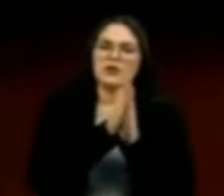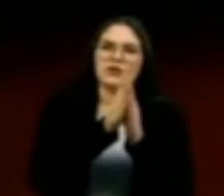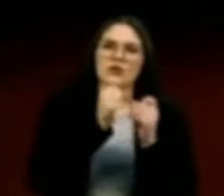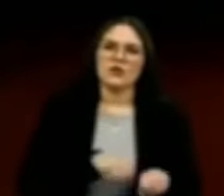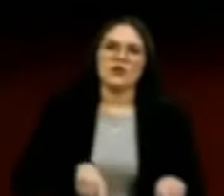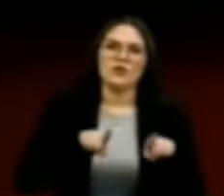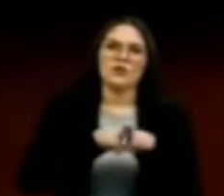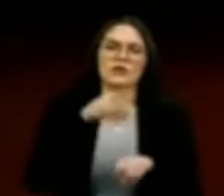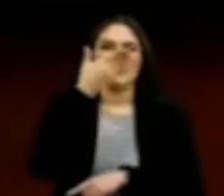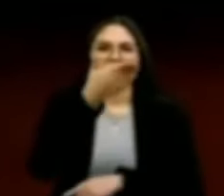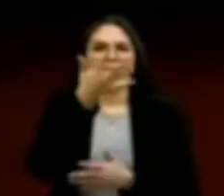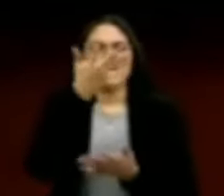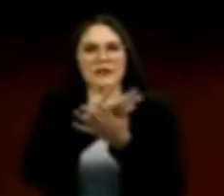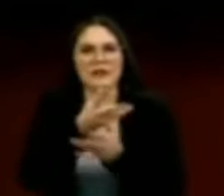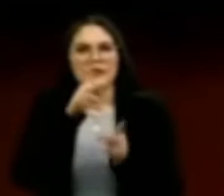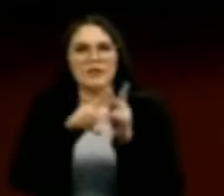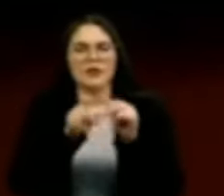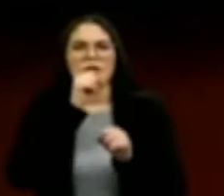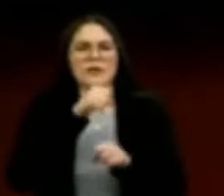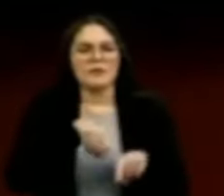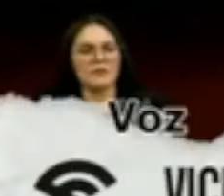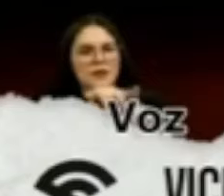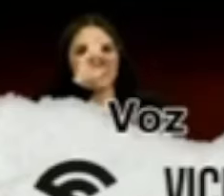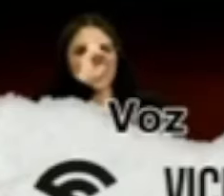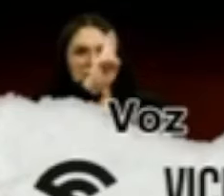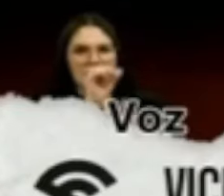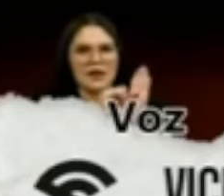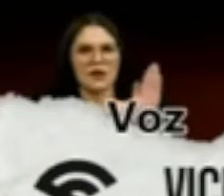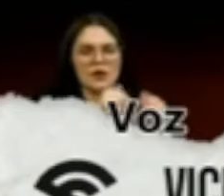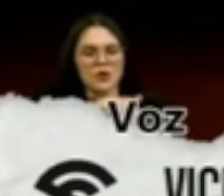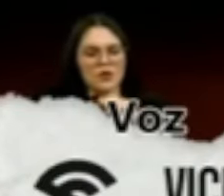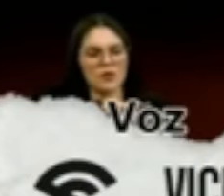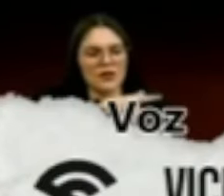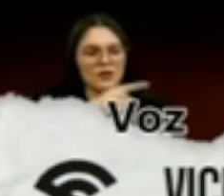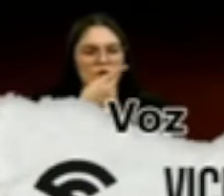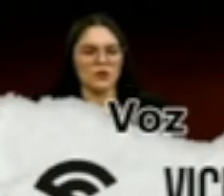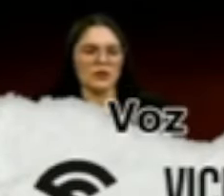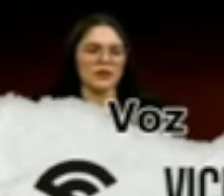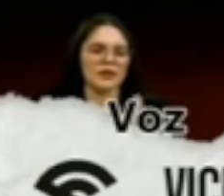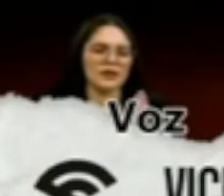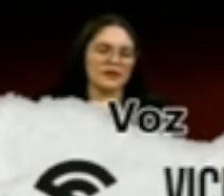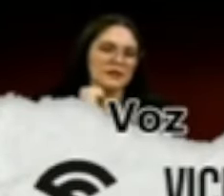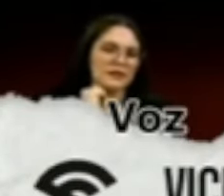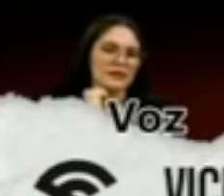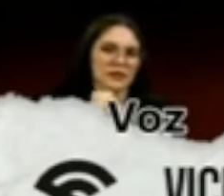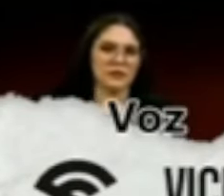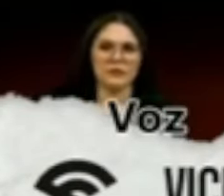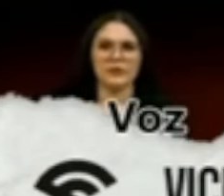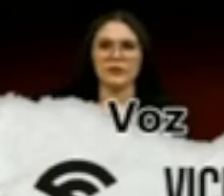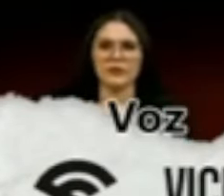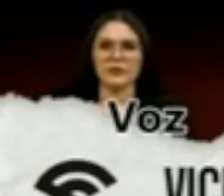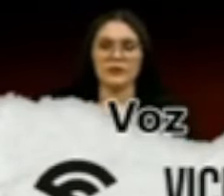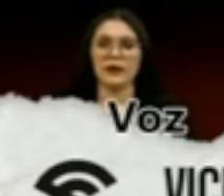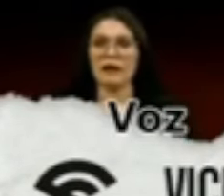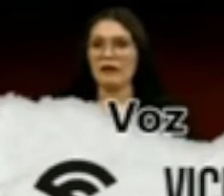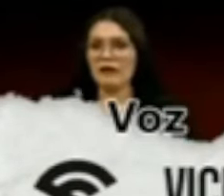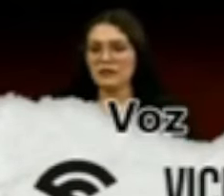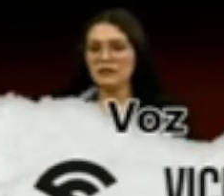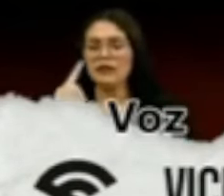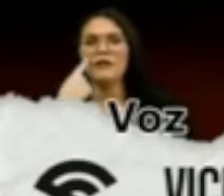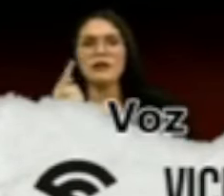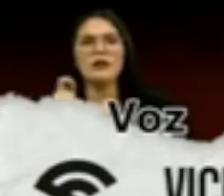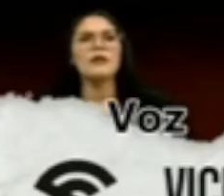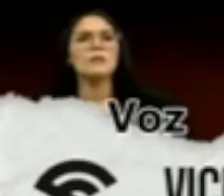pues tan fácil que es tirarnos cañonazos y hacernos cambiar de opinión a billetazos, como en las reformas